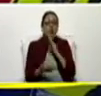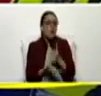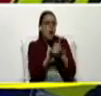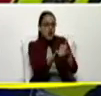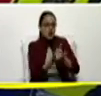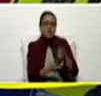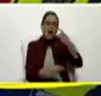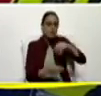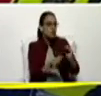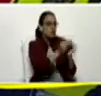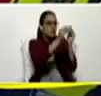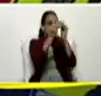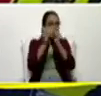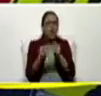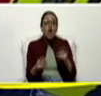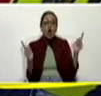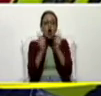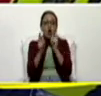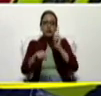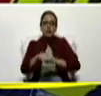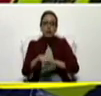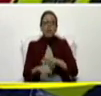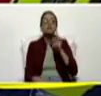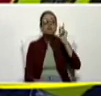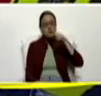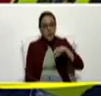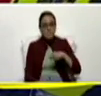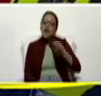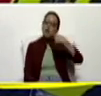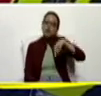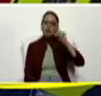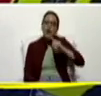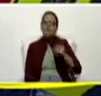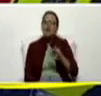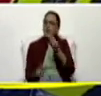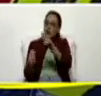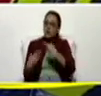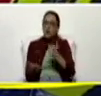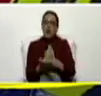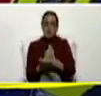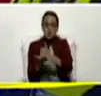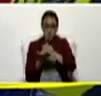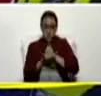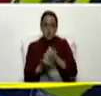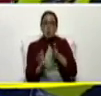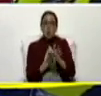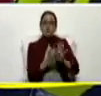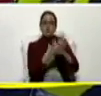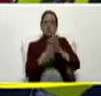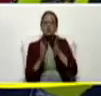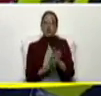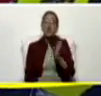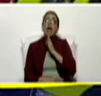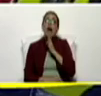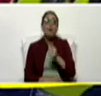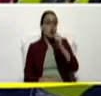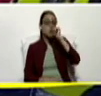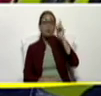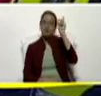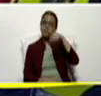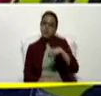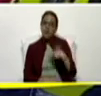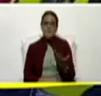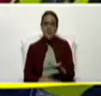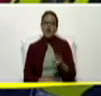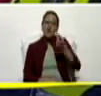en el más corto plazo presidente también tengan el agua potable pero que aquí está un gobierno presidente